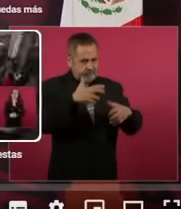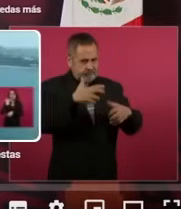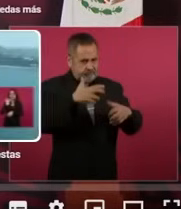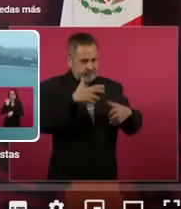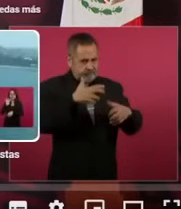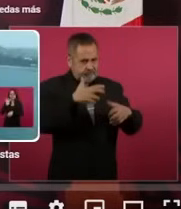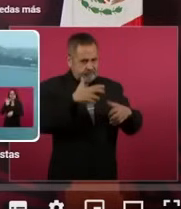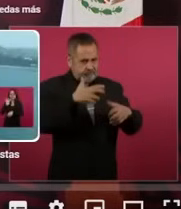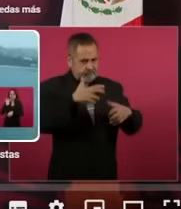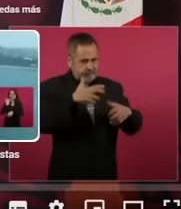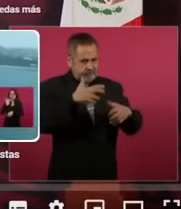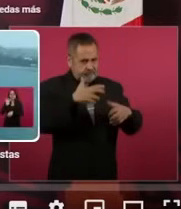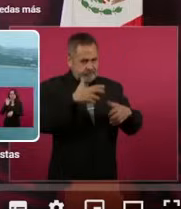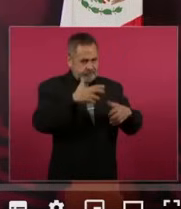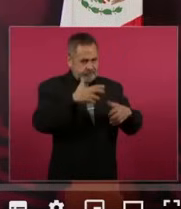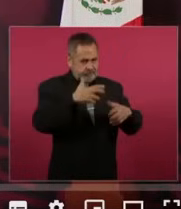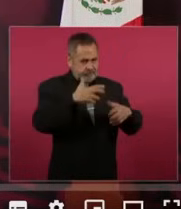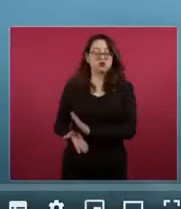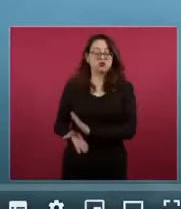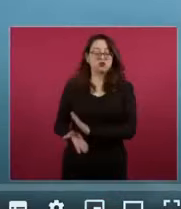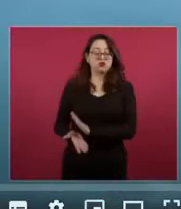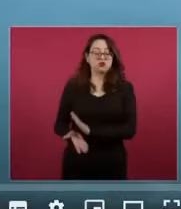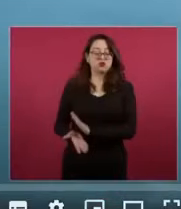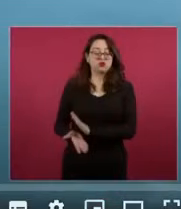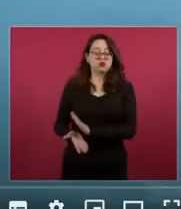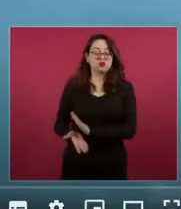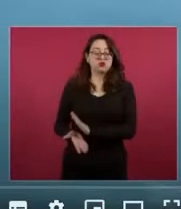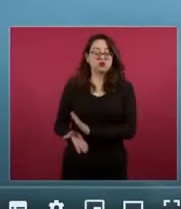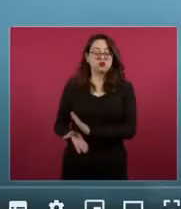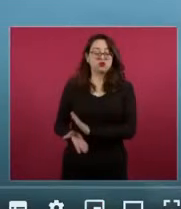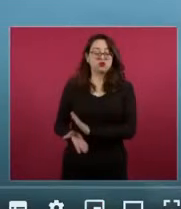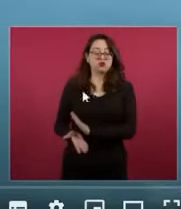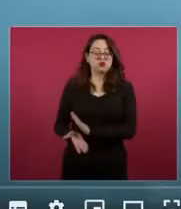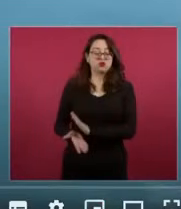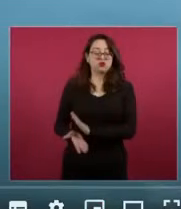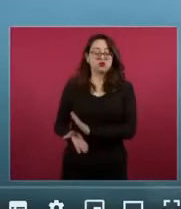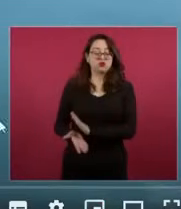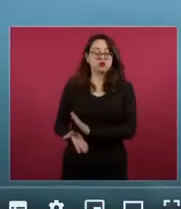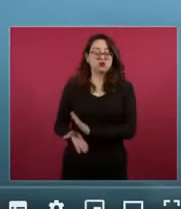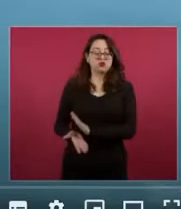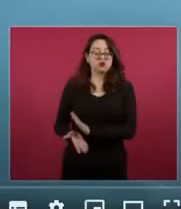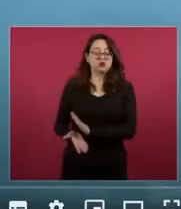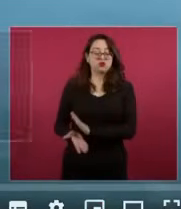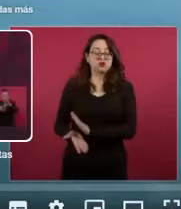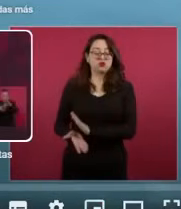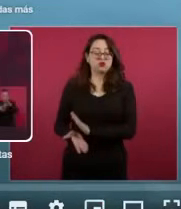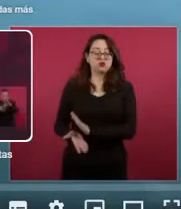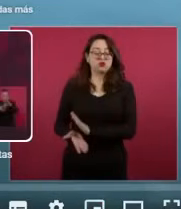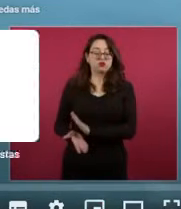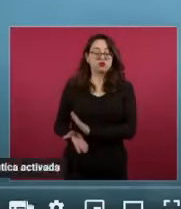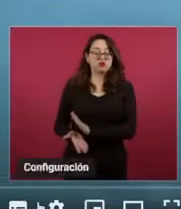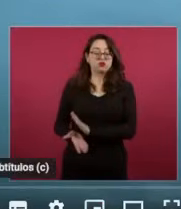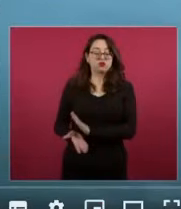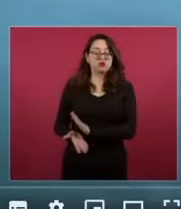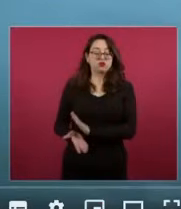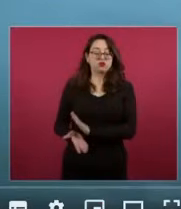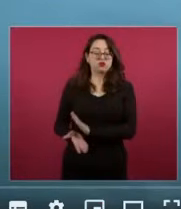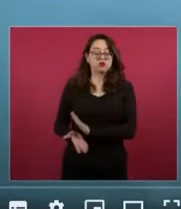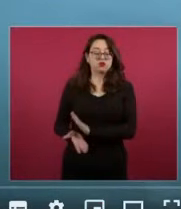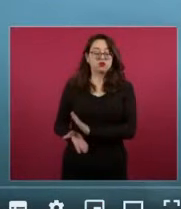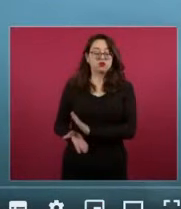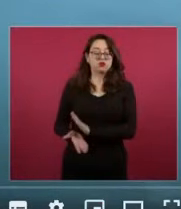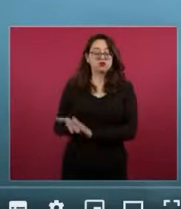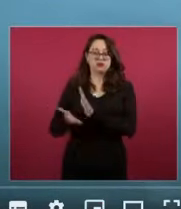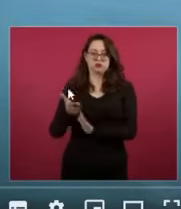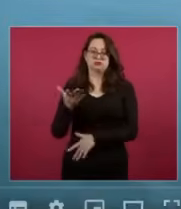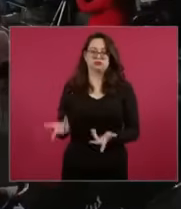ya está listo. Vean nada más esta belleza, ¿no? Es parte de lo que se estará presentando en